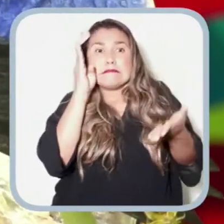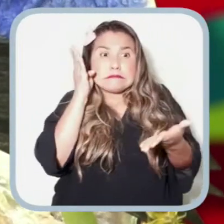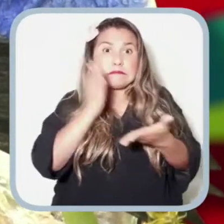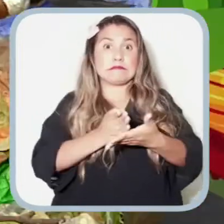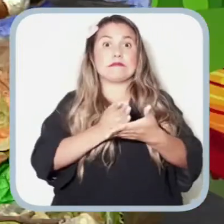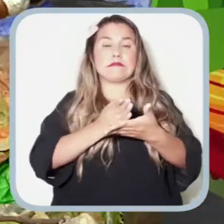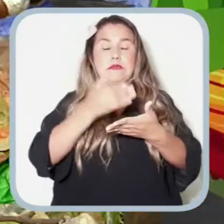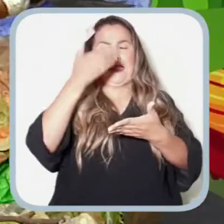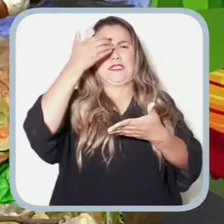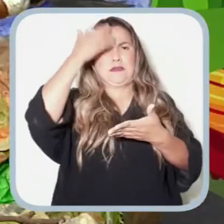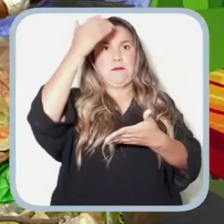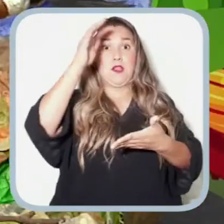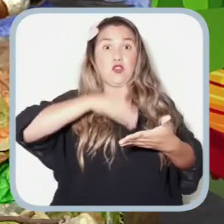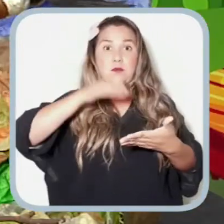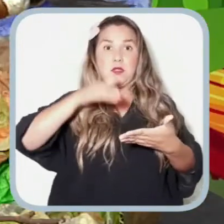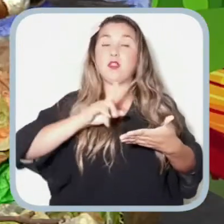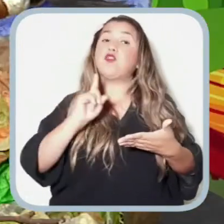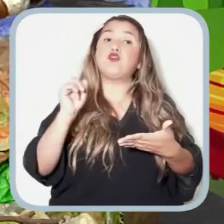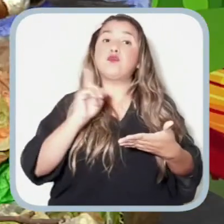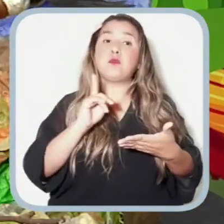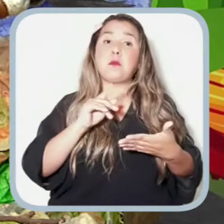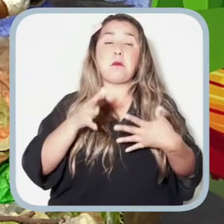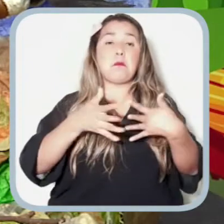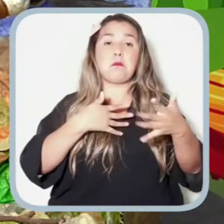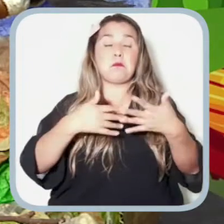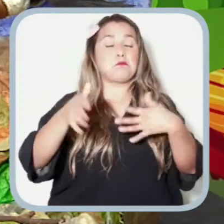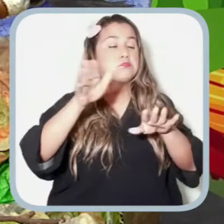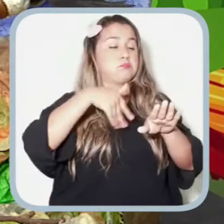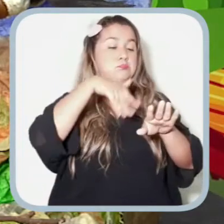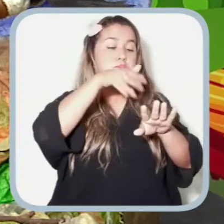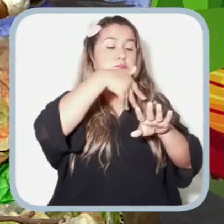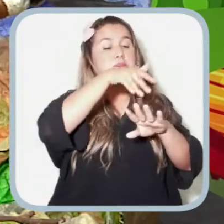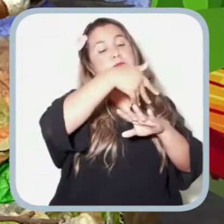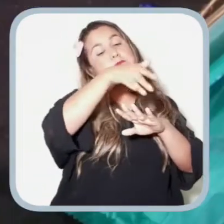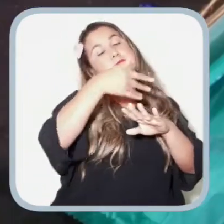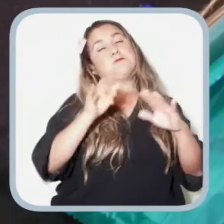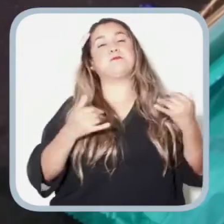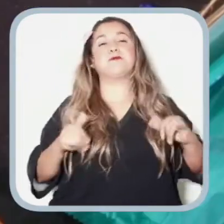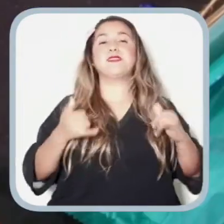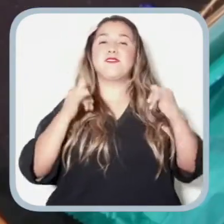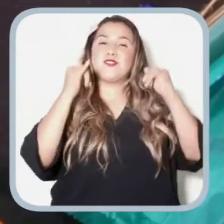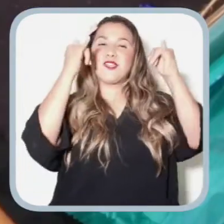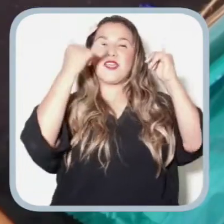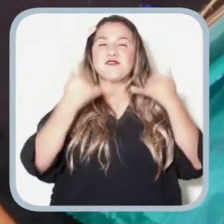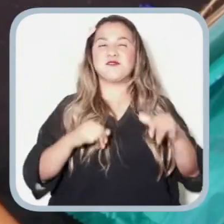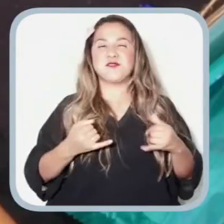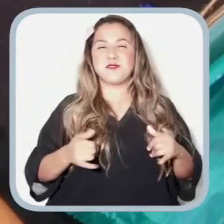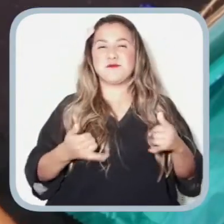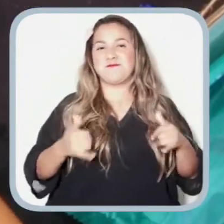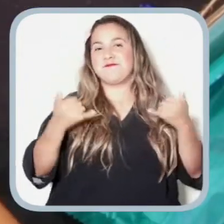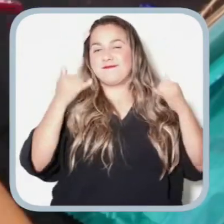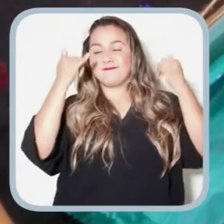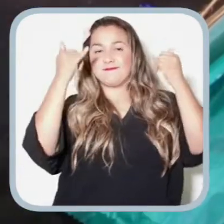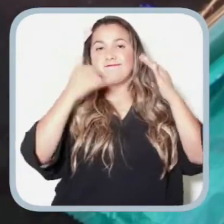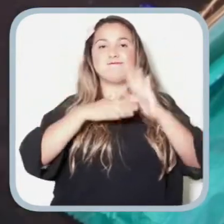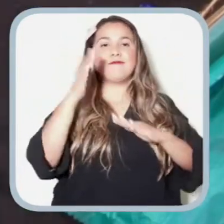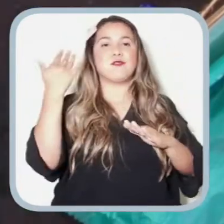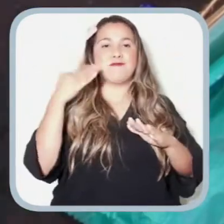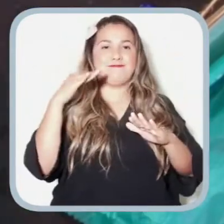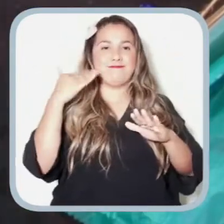expertos pintando sí no pasarlo bien de eso se trata lo más